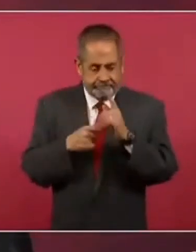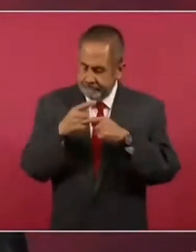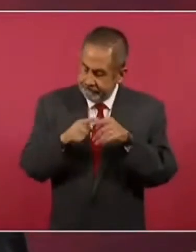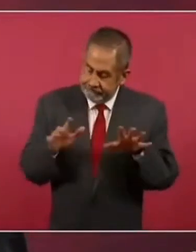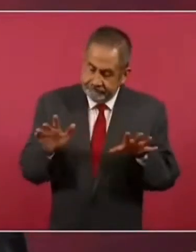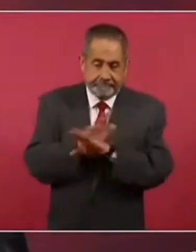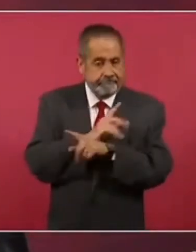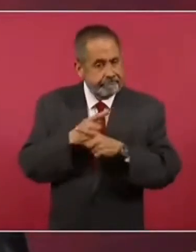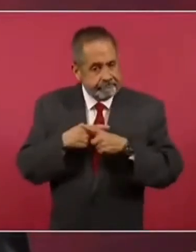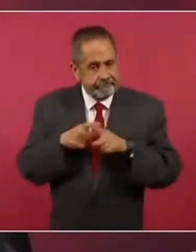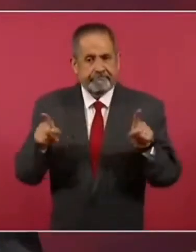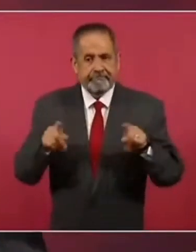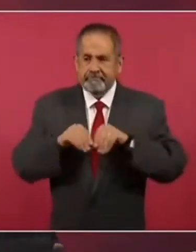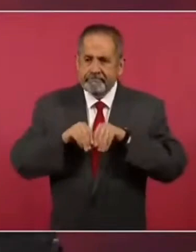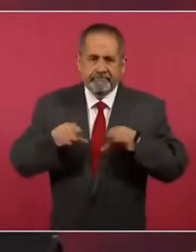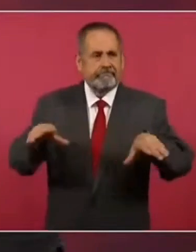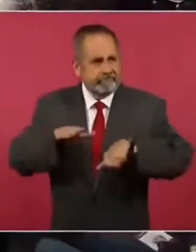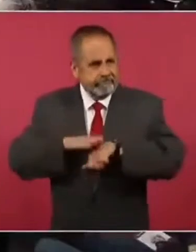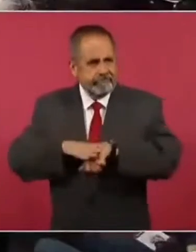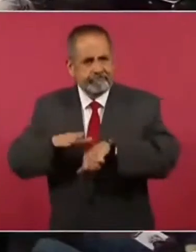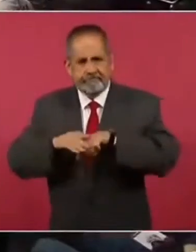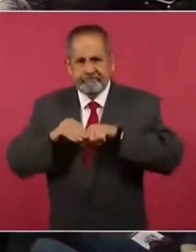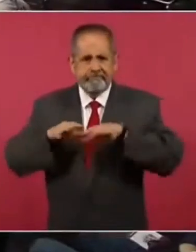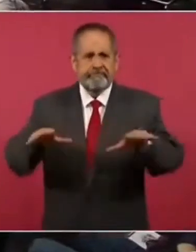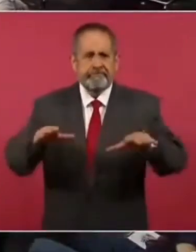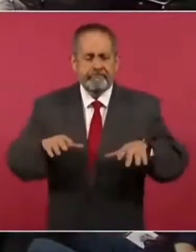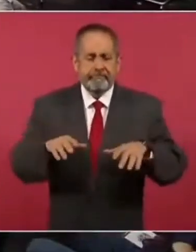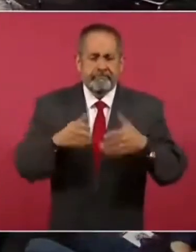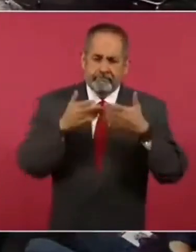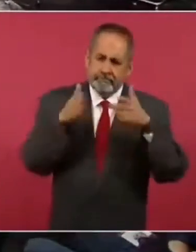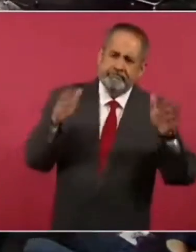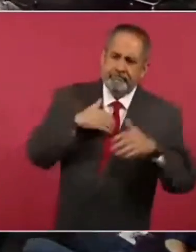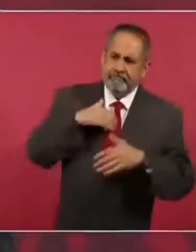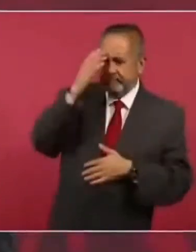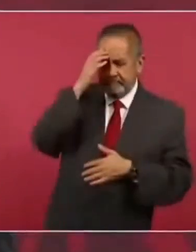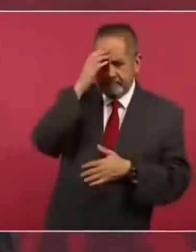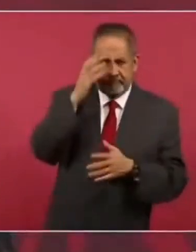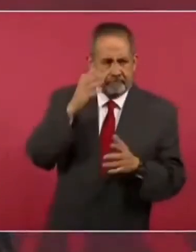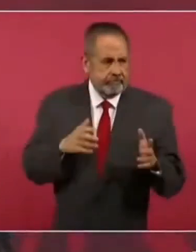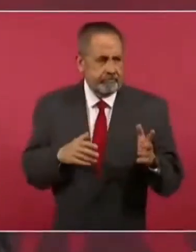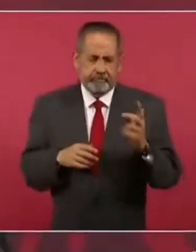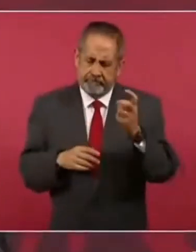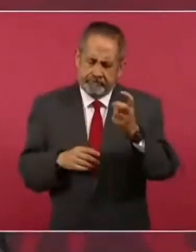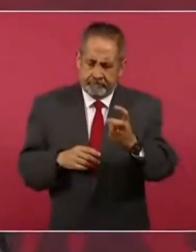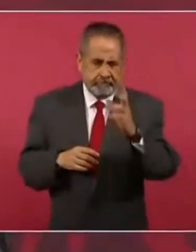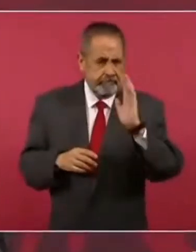renovar la vida pública y no dejar